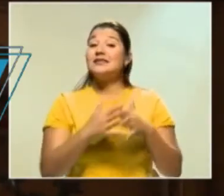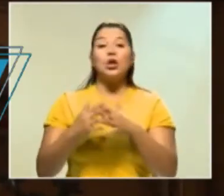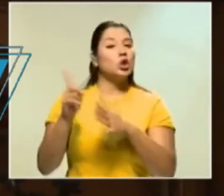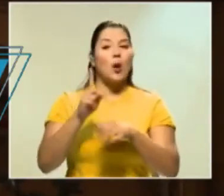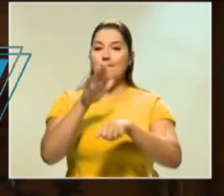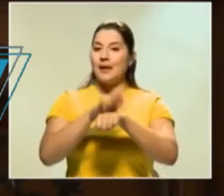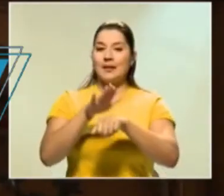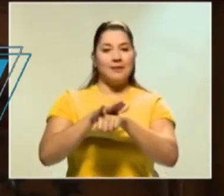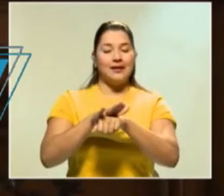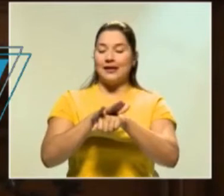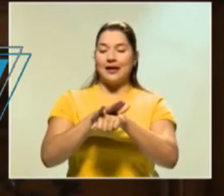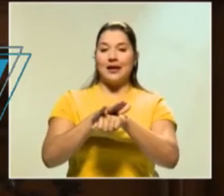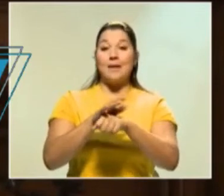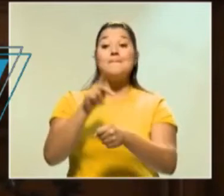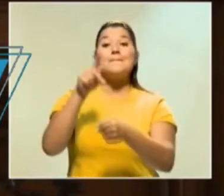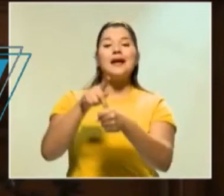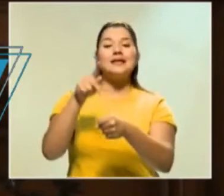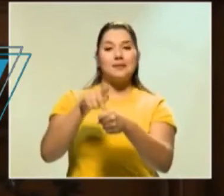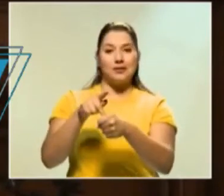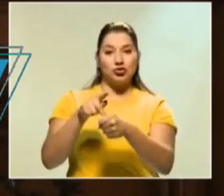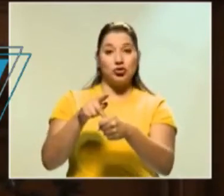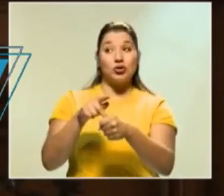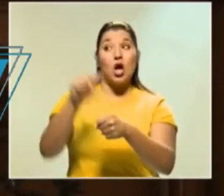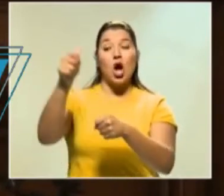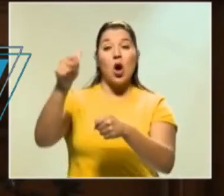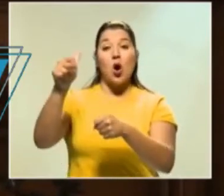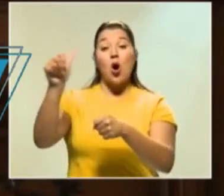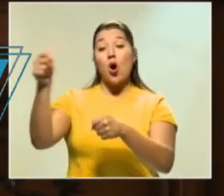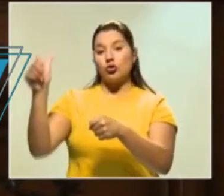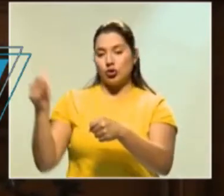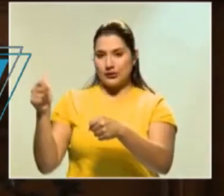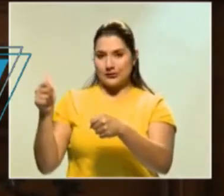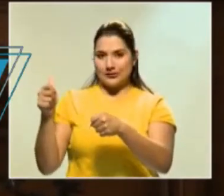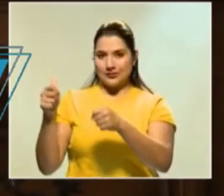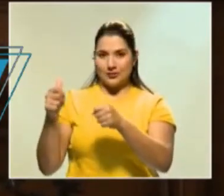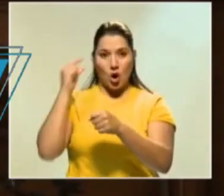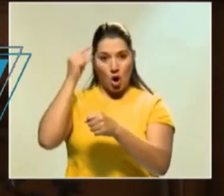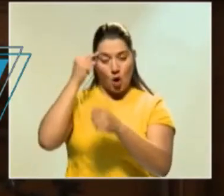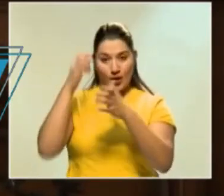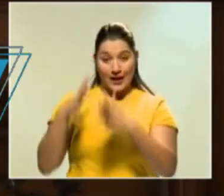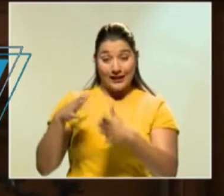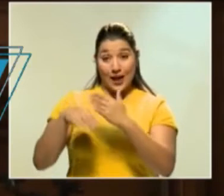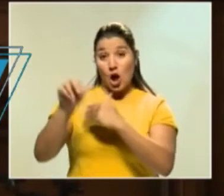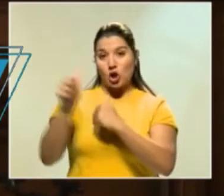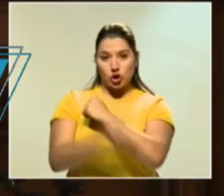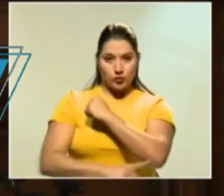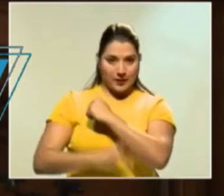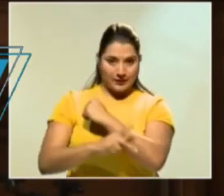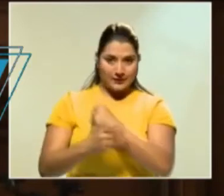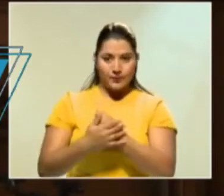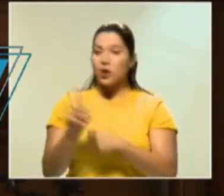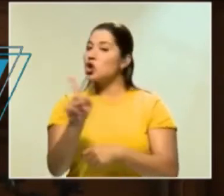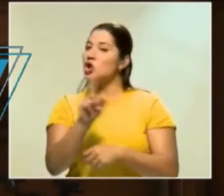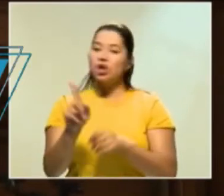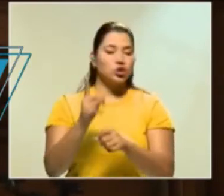de representantes legítimos de los países en esos organismos internacionales. Es incorrecto, de acuerdo con el